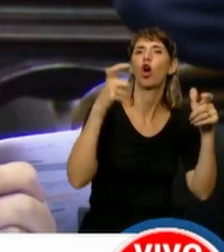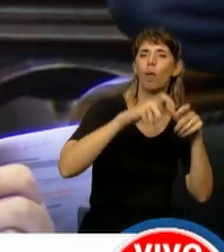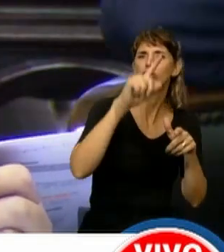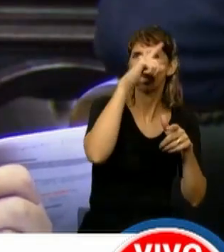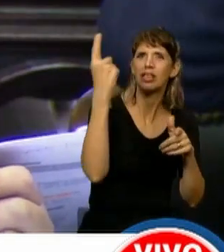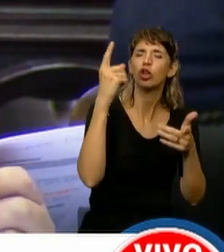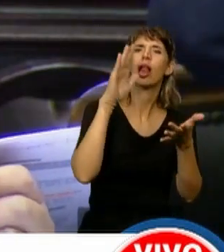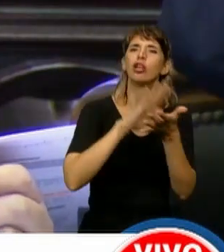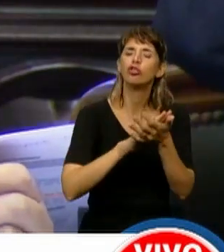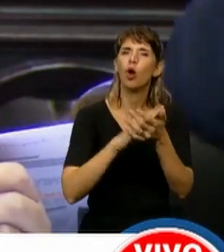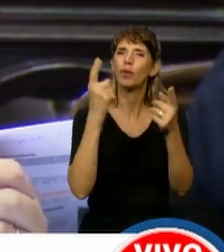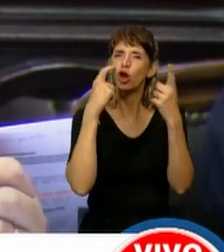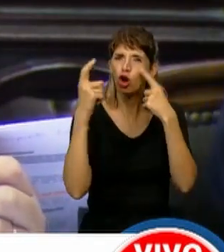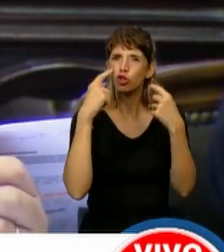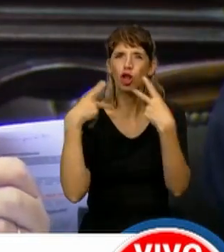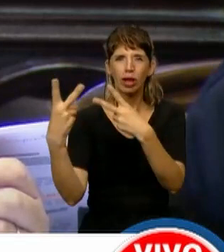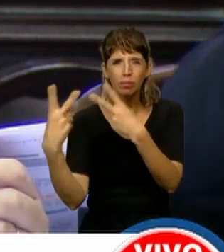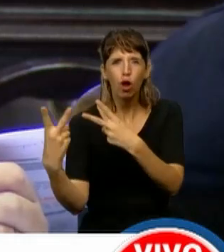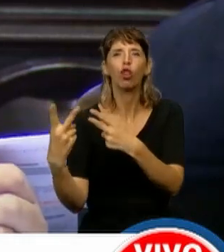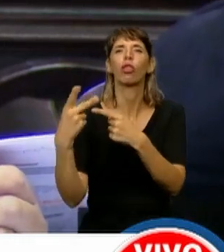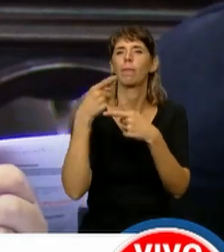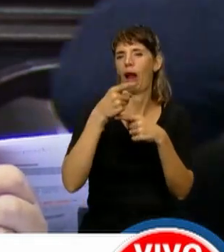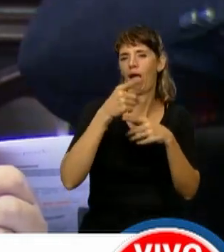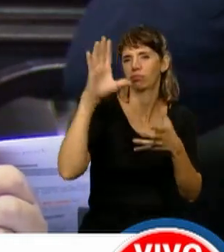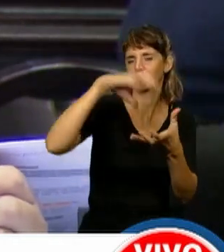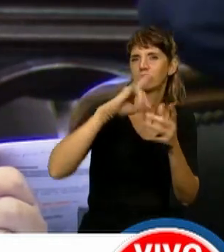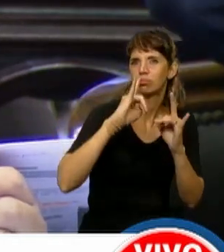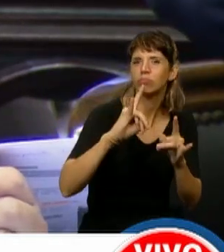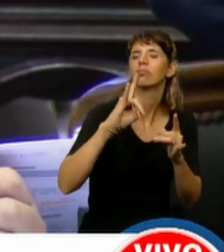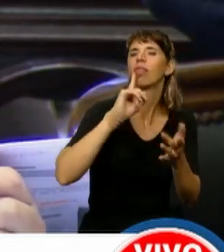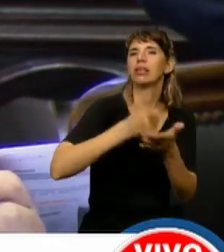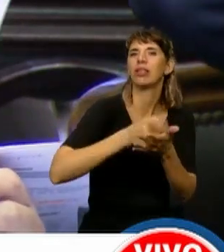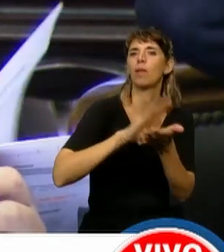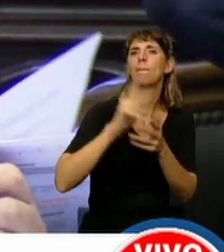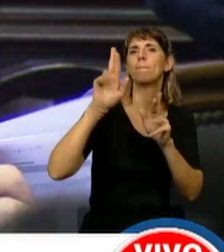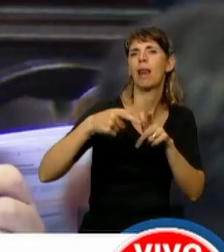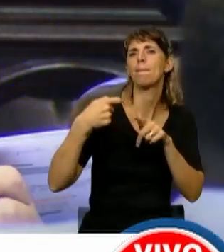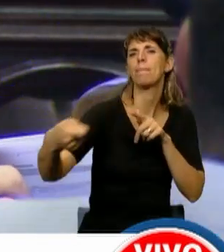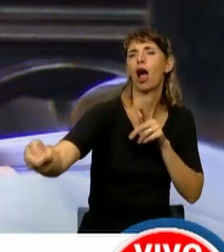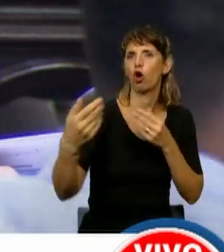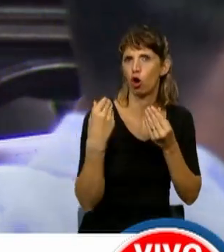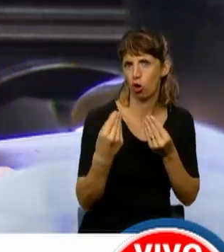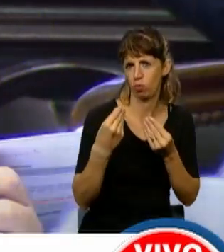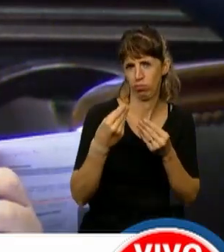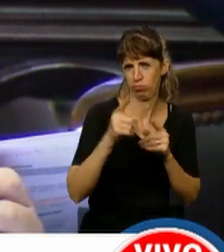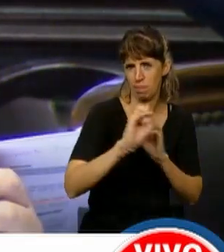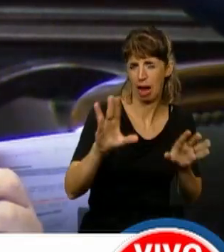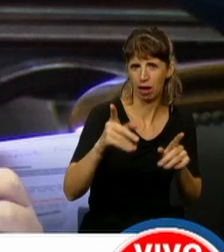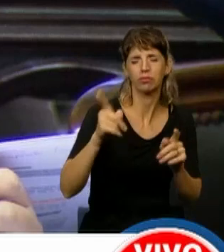Transporte para que él defina planes de pago que no lo tendrían que hacer, esos son facultades del